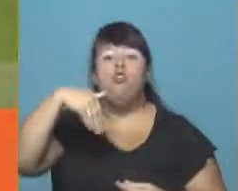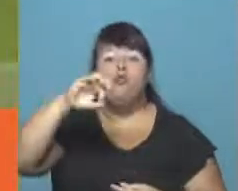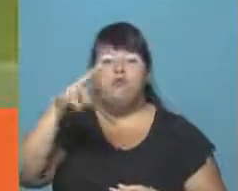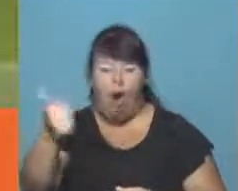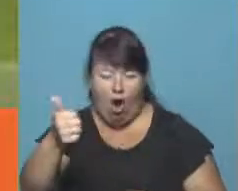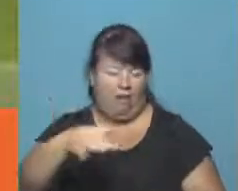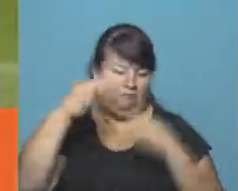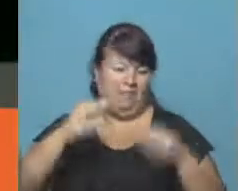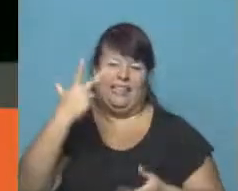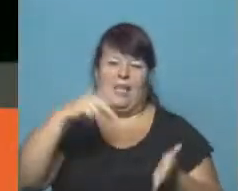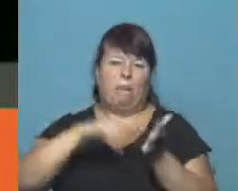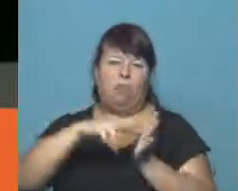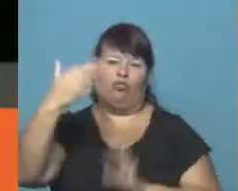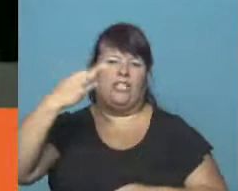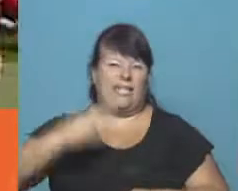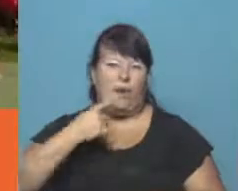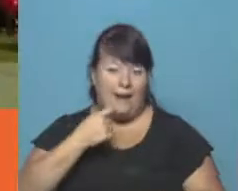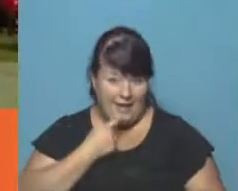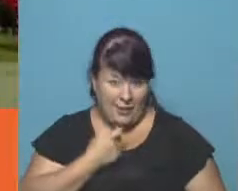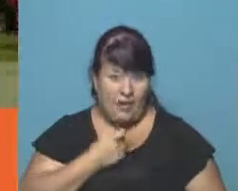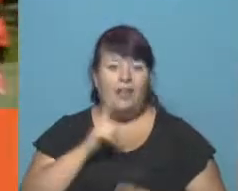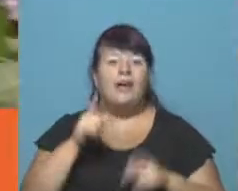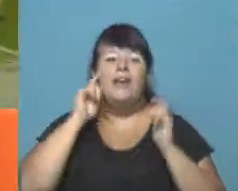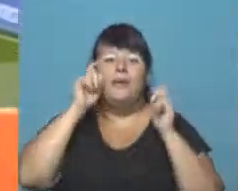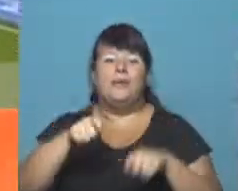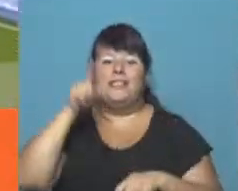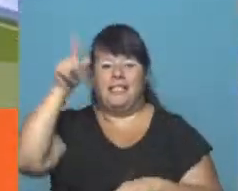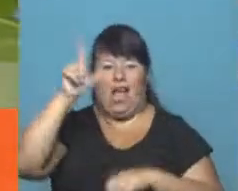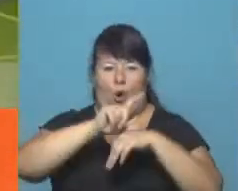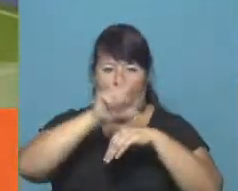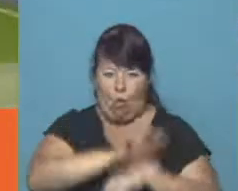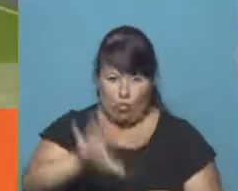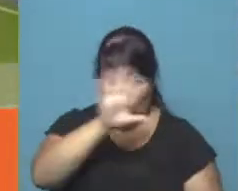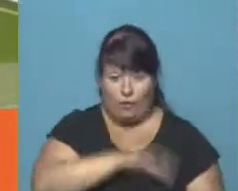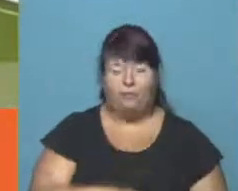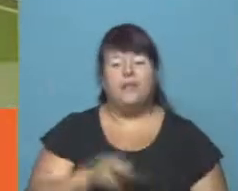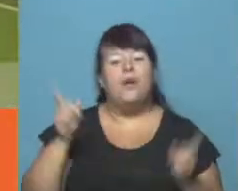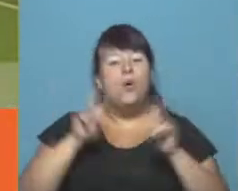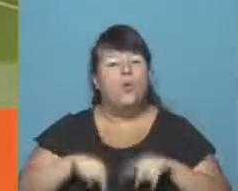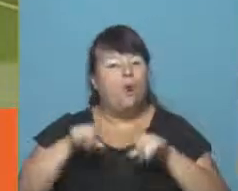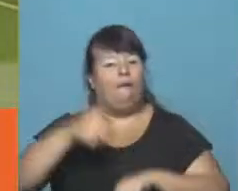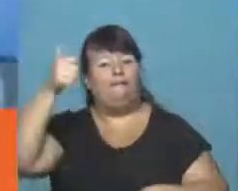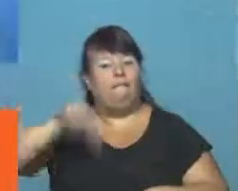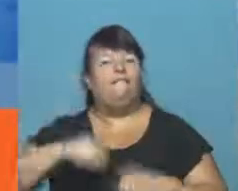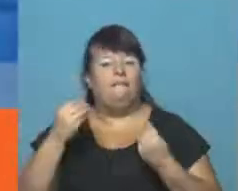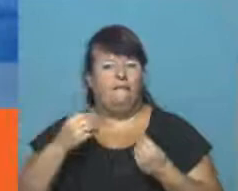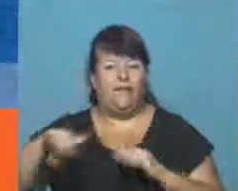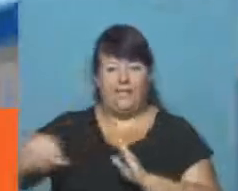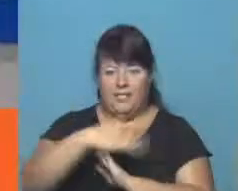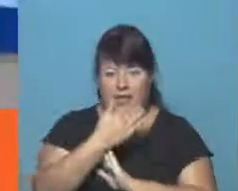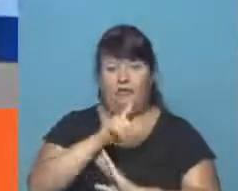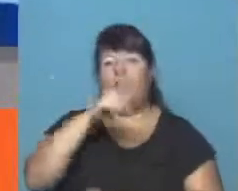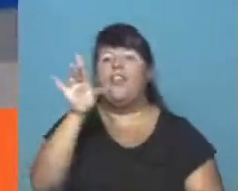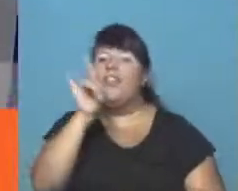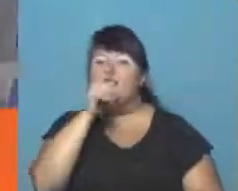le garantizó los tres puntos a River en su visita a Cuyana. La nota recurrente y negativa fue la salida de